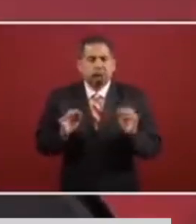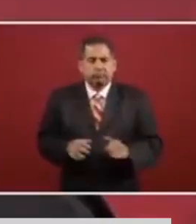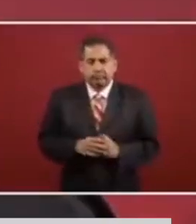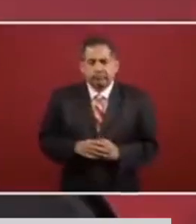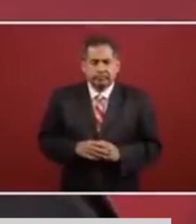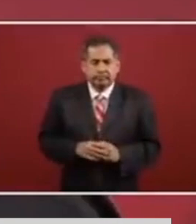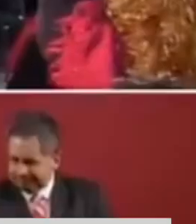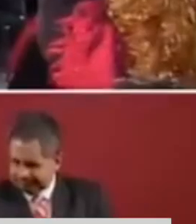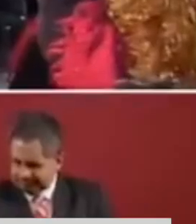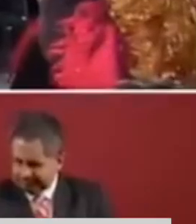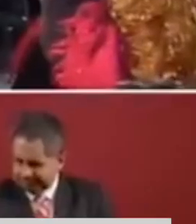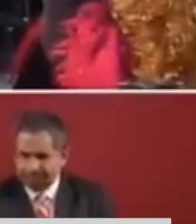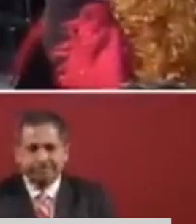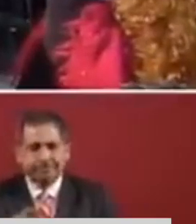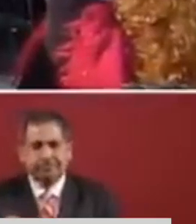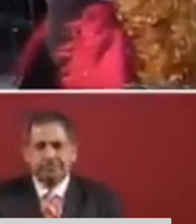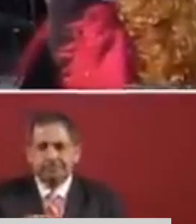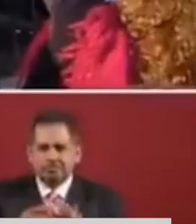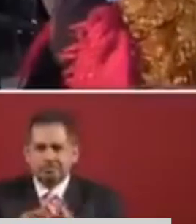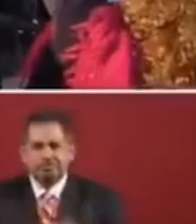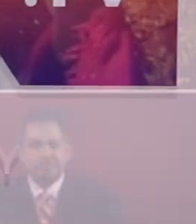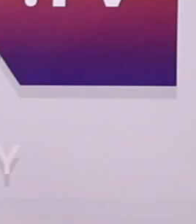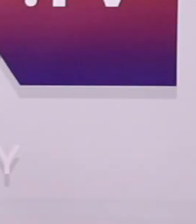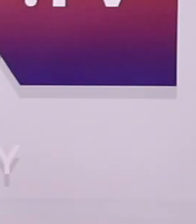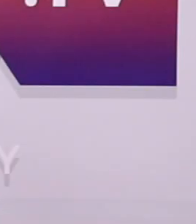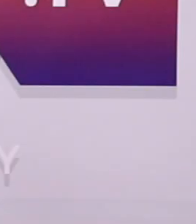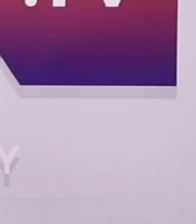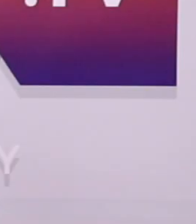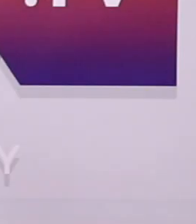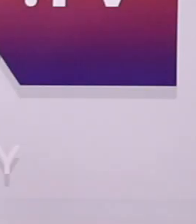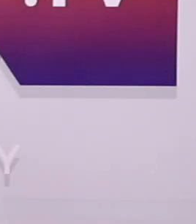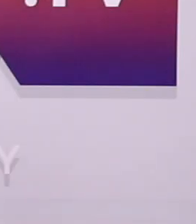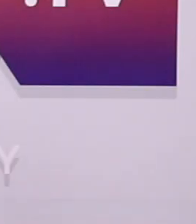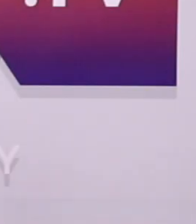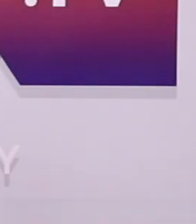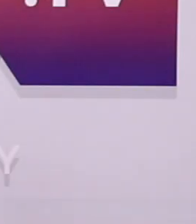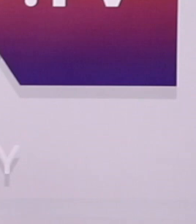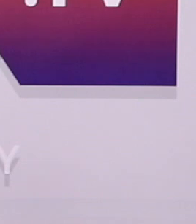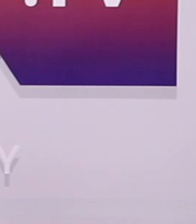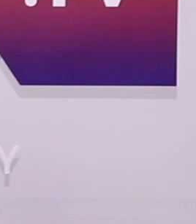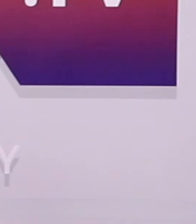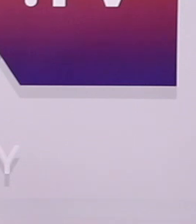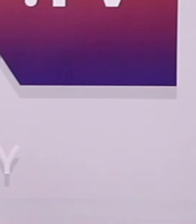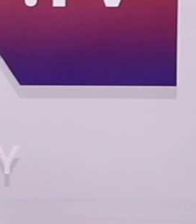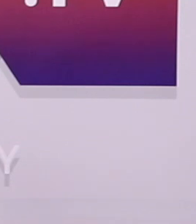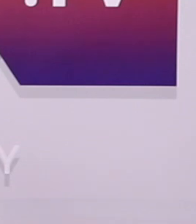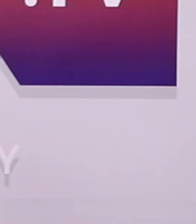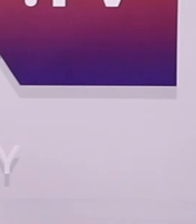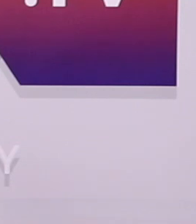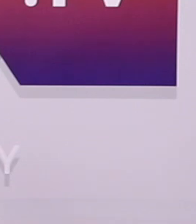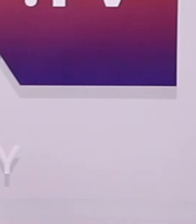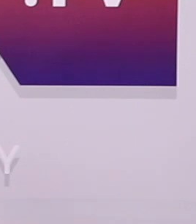territorio mexicano. Asimismo, recordó que México ha recibido a diversos extranjeros bajo esta figura, la comunidad judía,